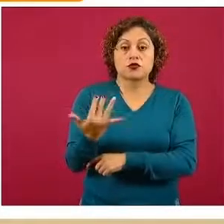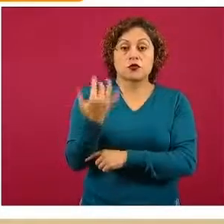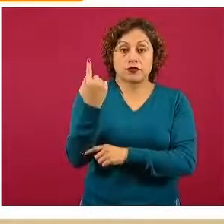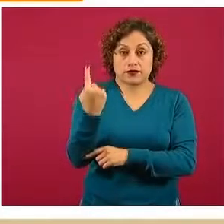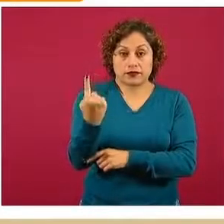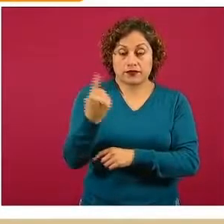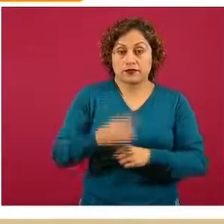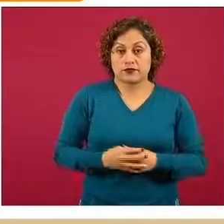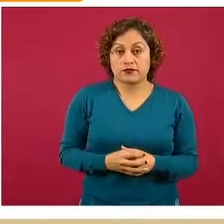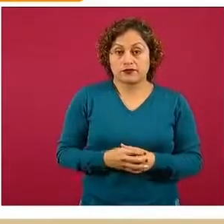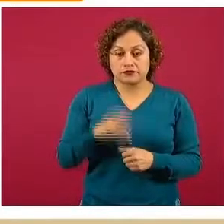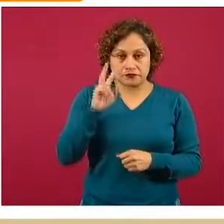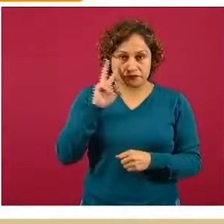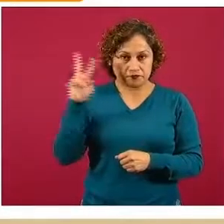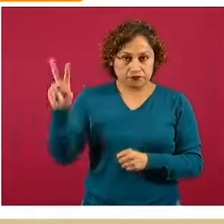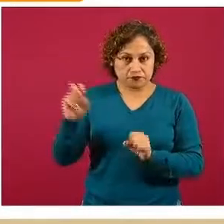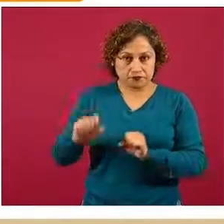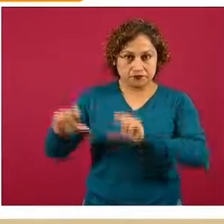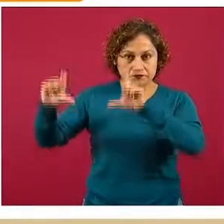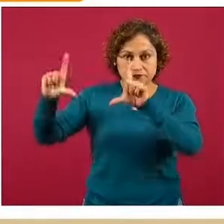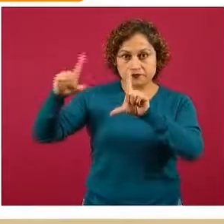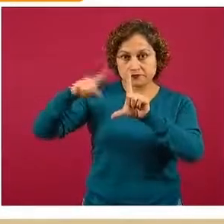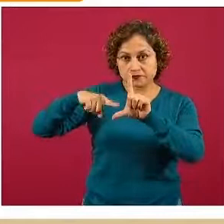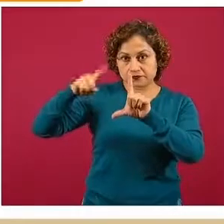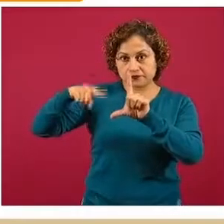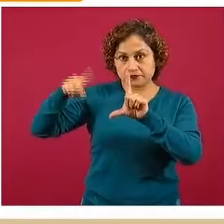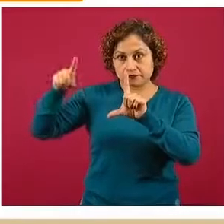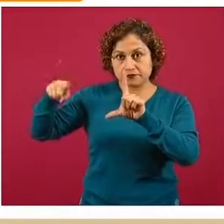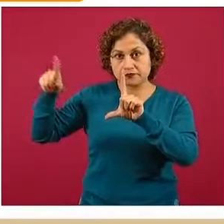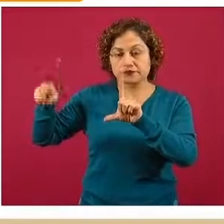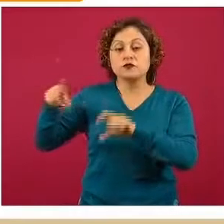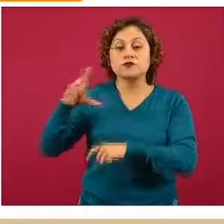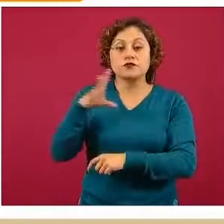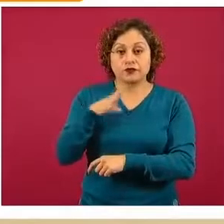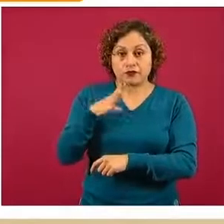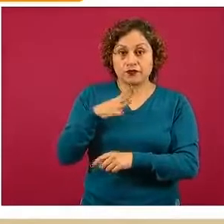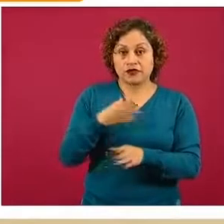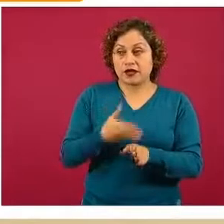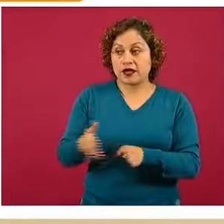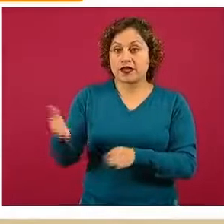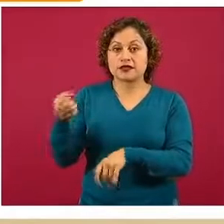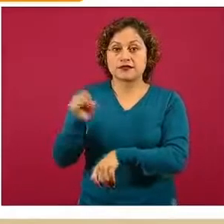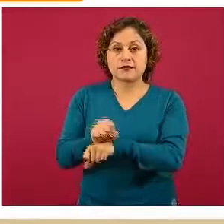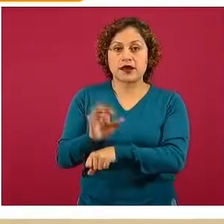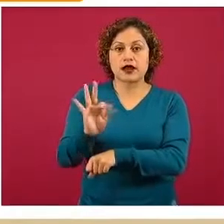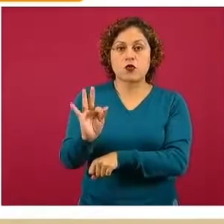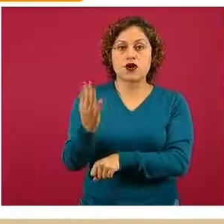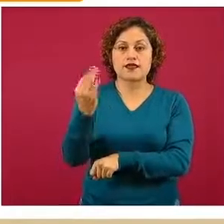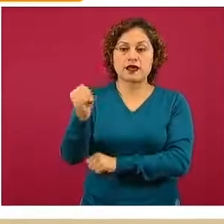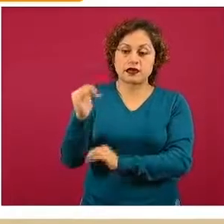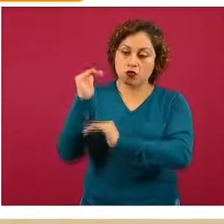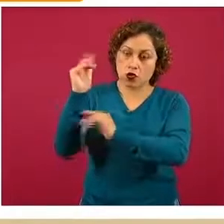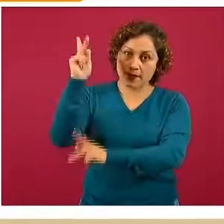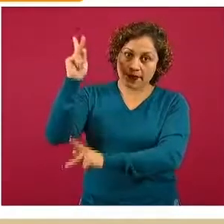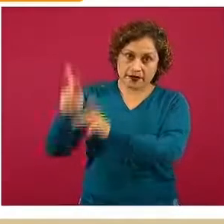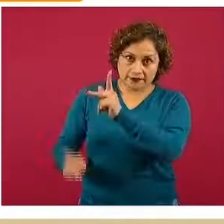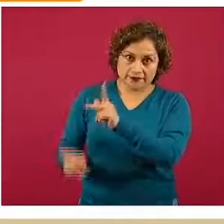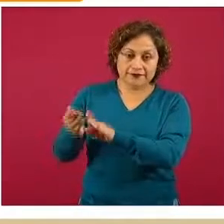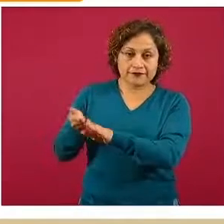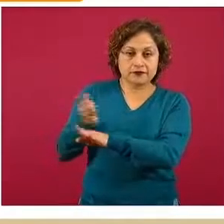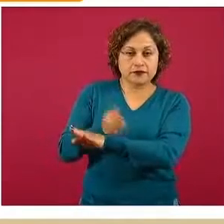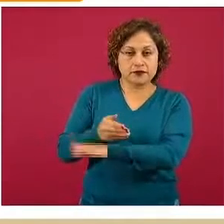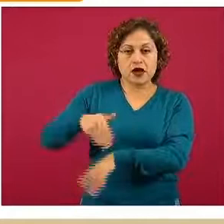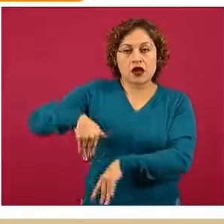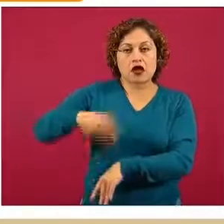51. En las gráficas ustedes van a encontrar la distribución hasta la semana 49, que es precisamente hace 2 semanas,